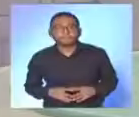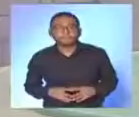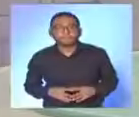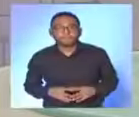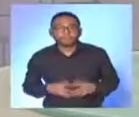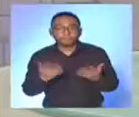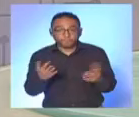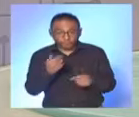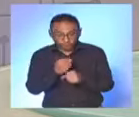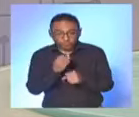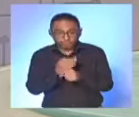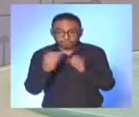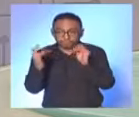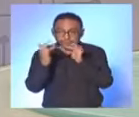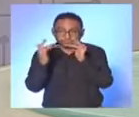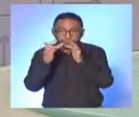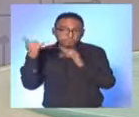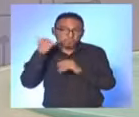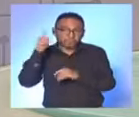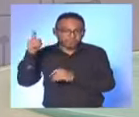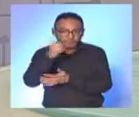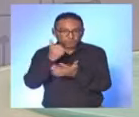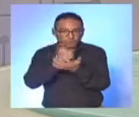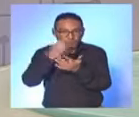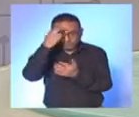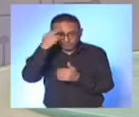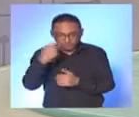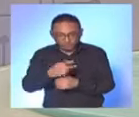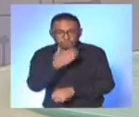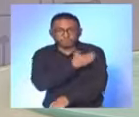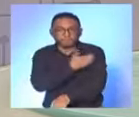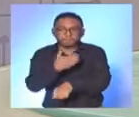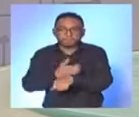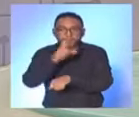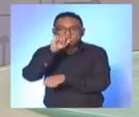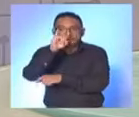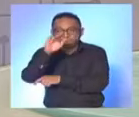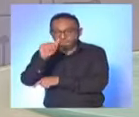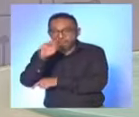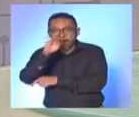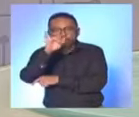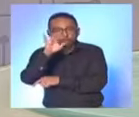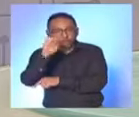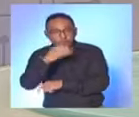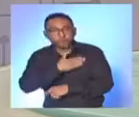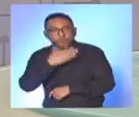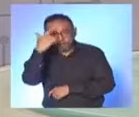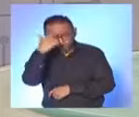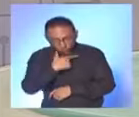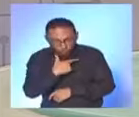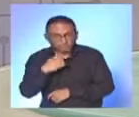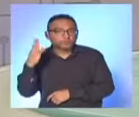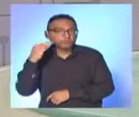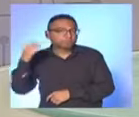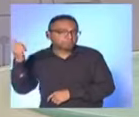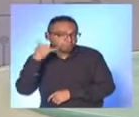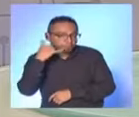En este momento nos enlazamos hasta la Ciudad de México con nuestra compañera corresponsal Livia Bucio. Livia, muy buena noche, escuchamos su reporte.